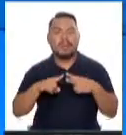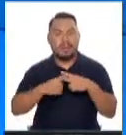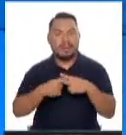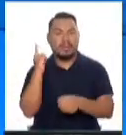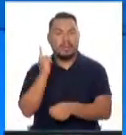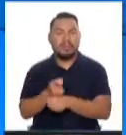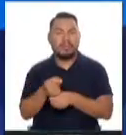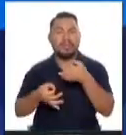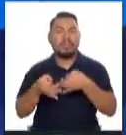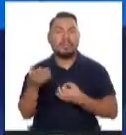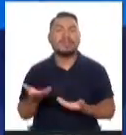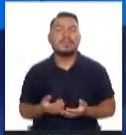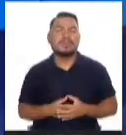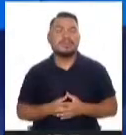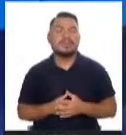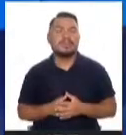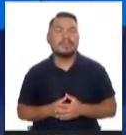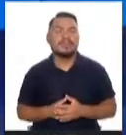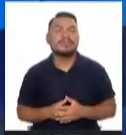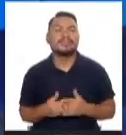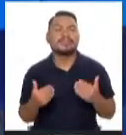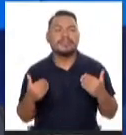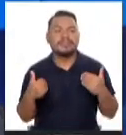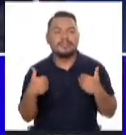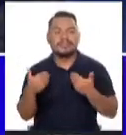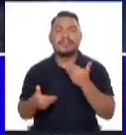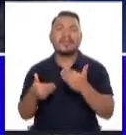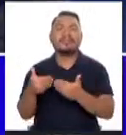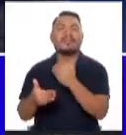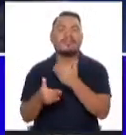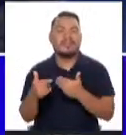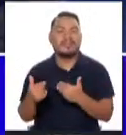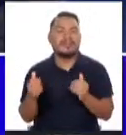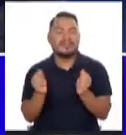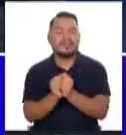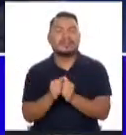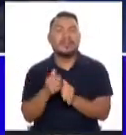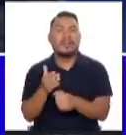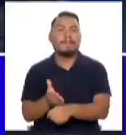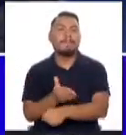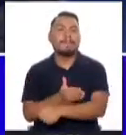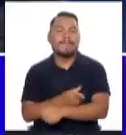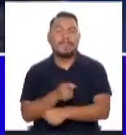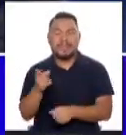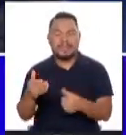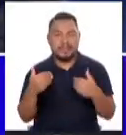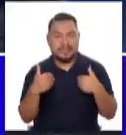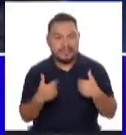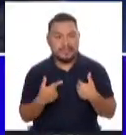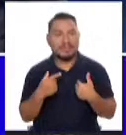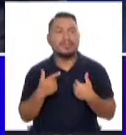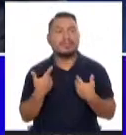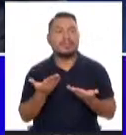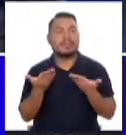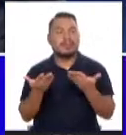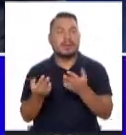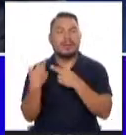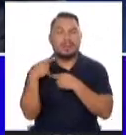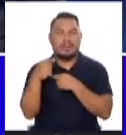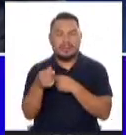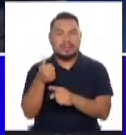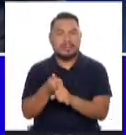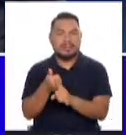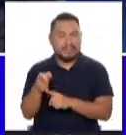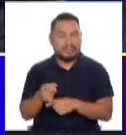juicio a esa etapa? Es que tiene que avanzarse con los procesos, ellos tienen que formular los cargos